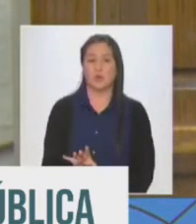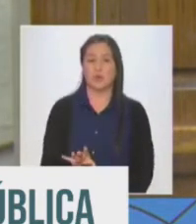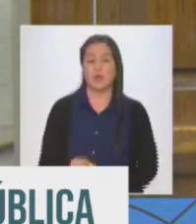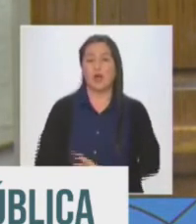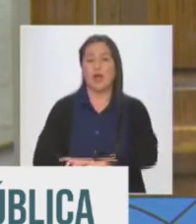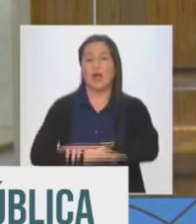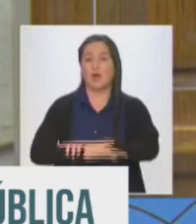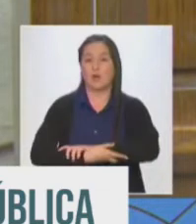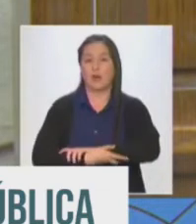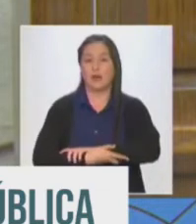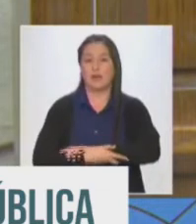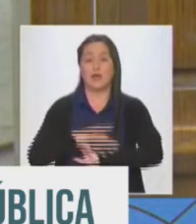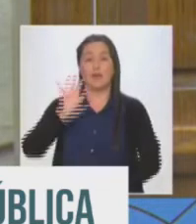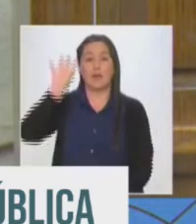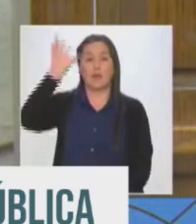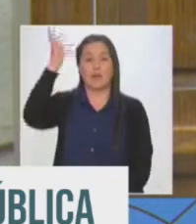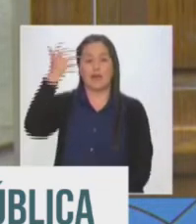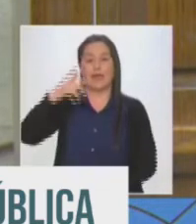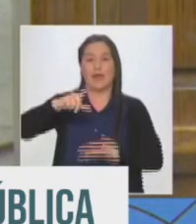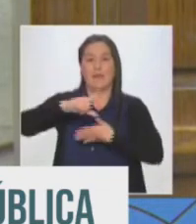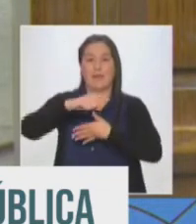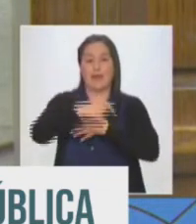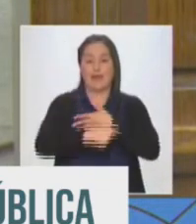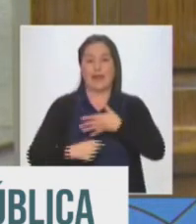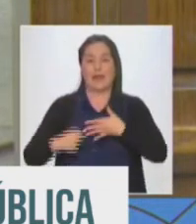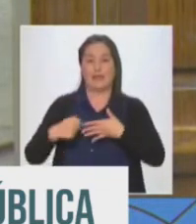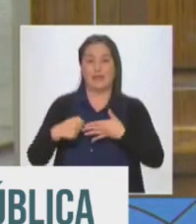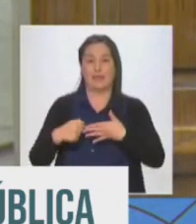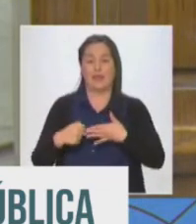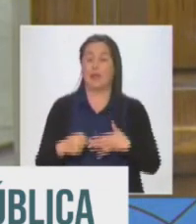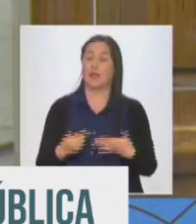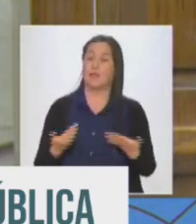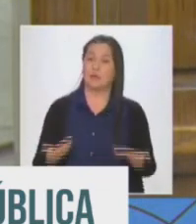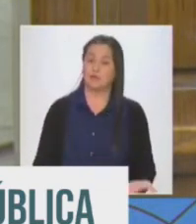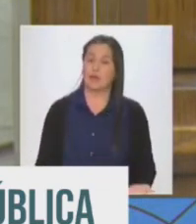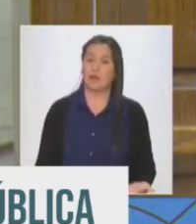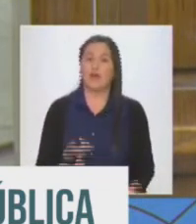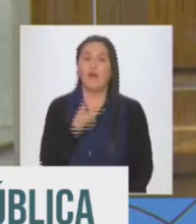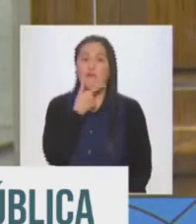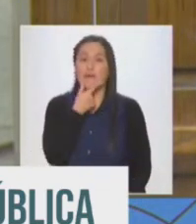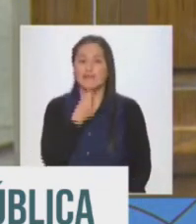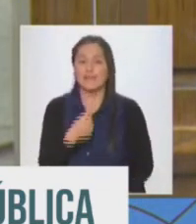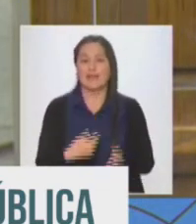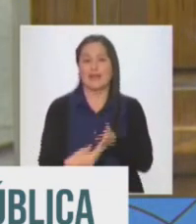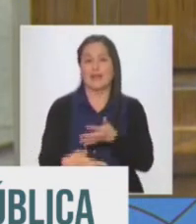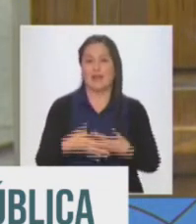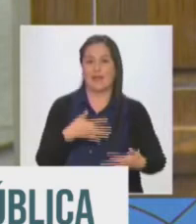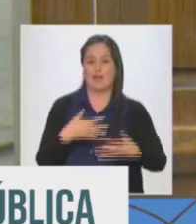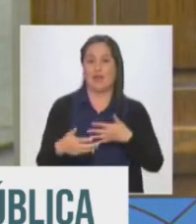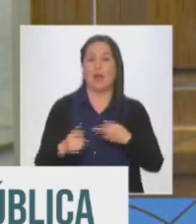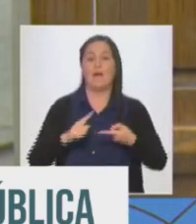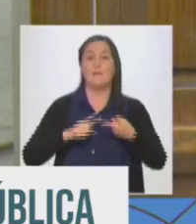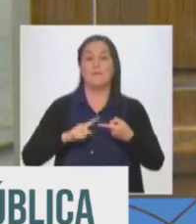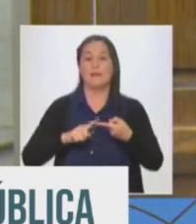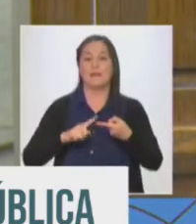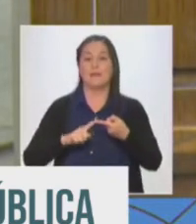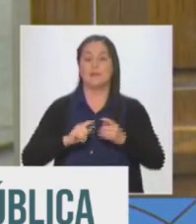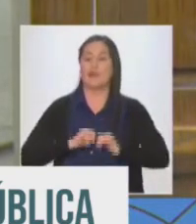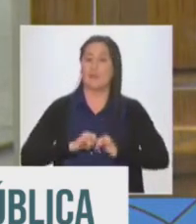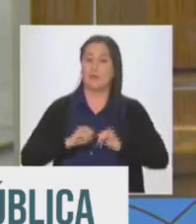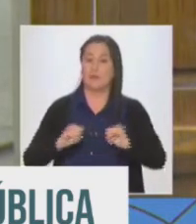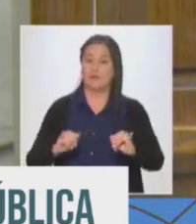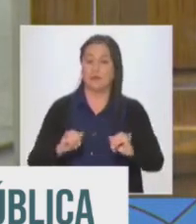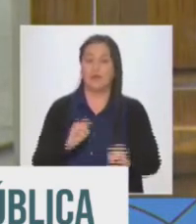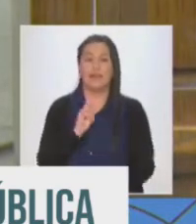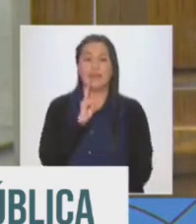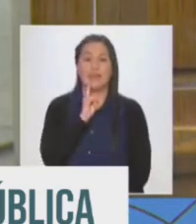tratado medioambiental de América Latina, que por cierto facilita la transparencia, la participación, la información, sino que